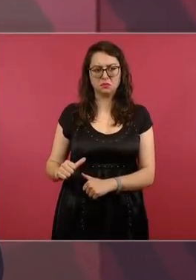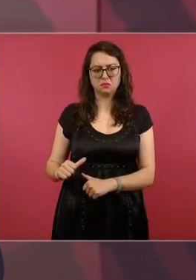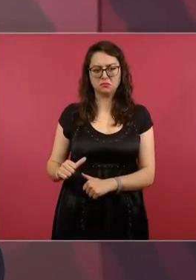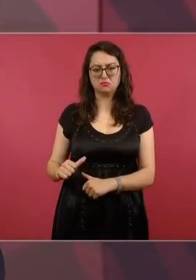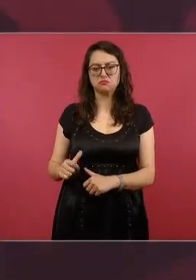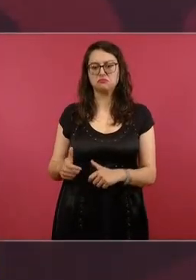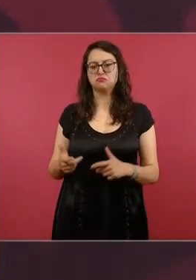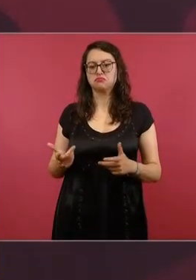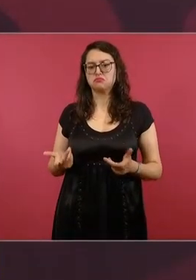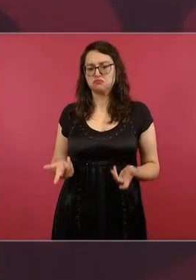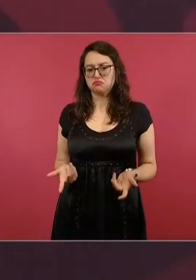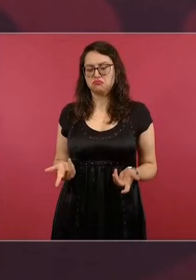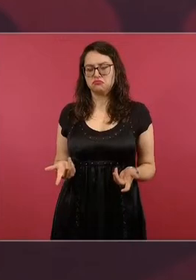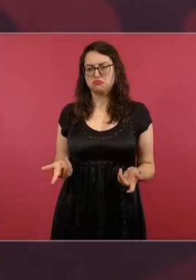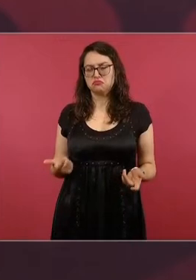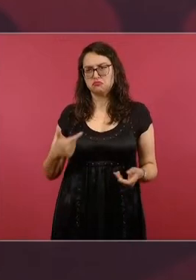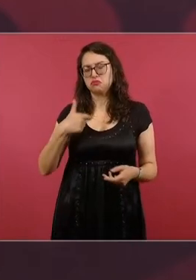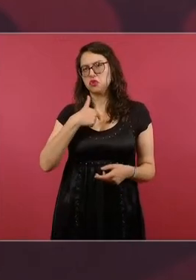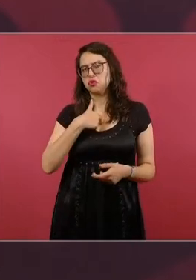yo diría,